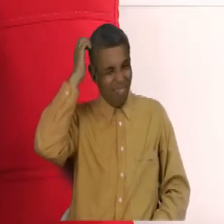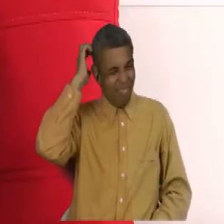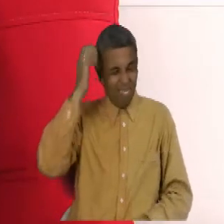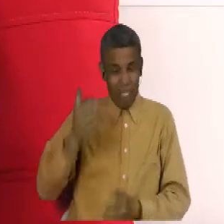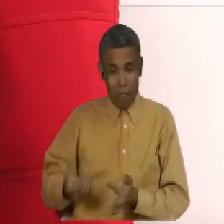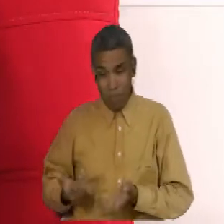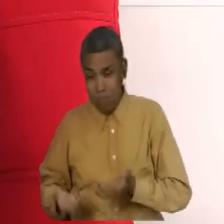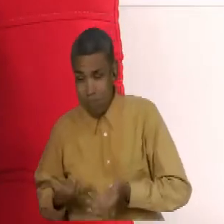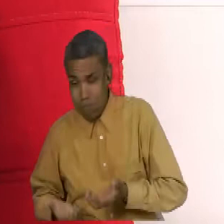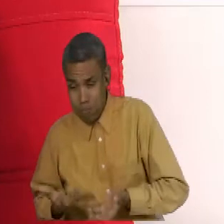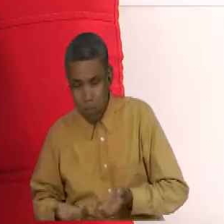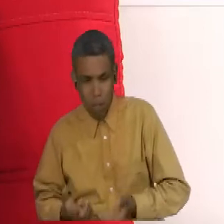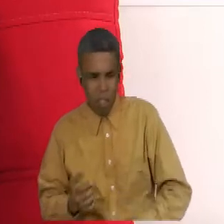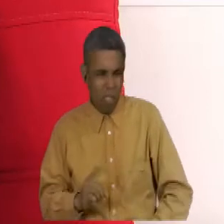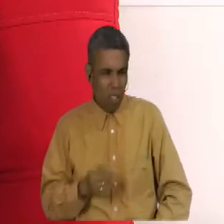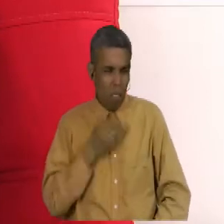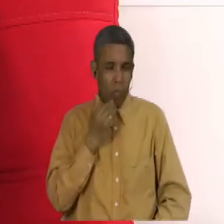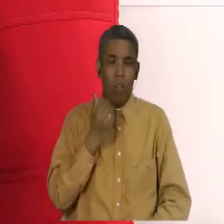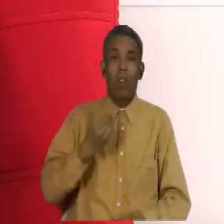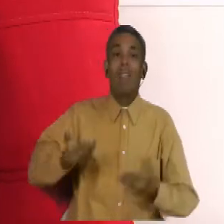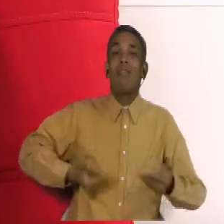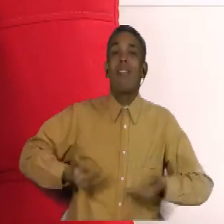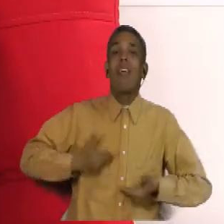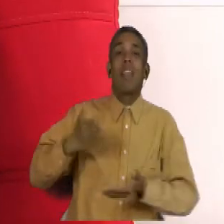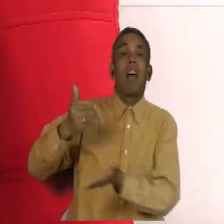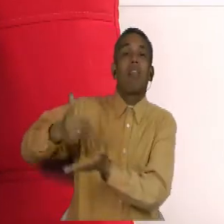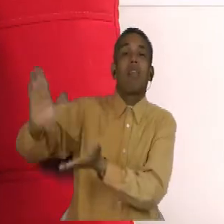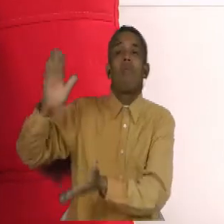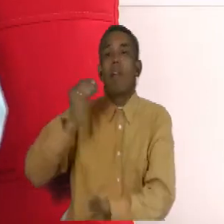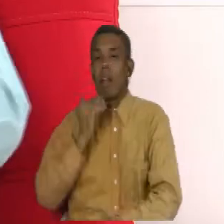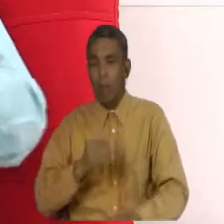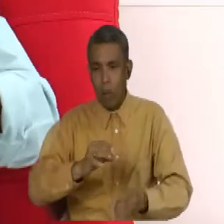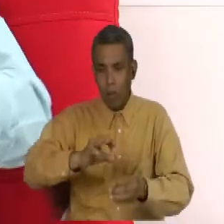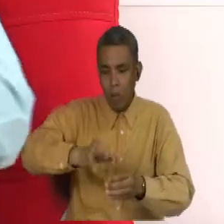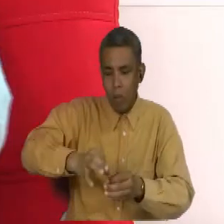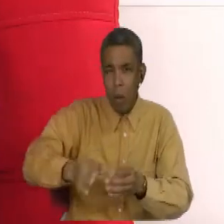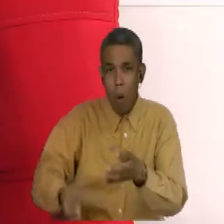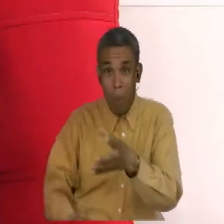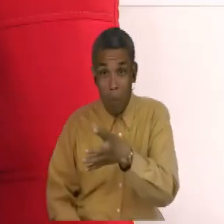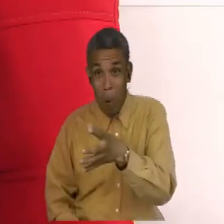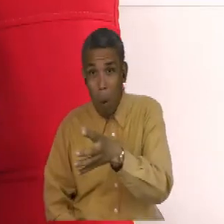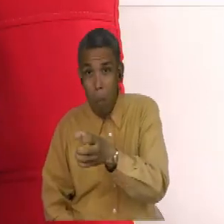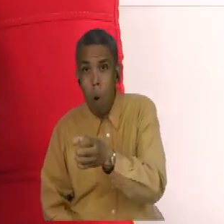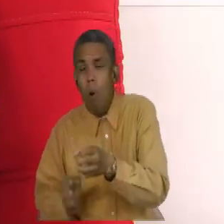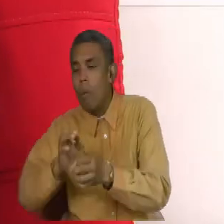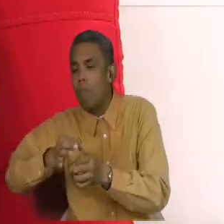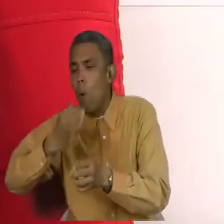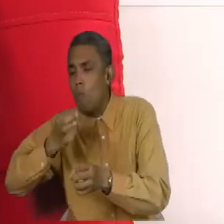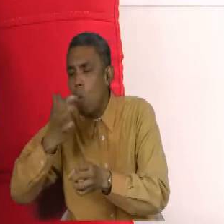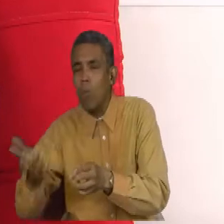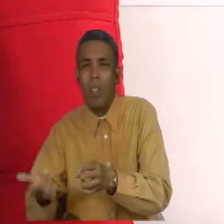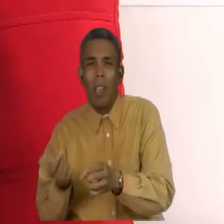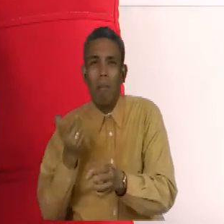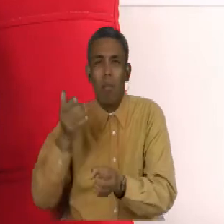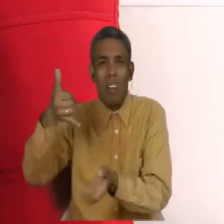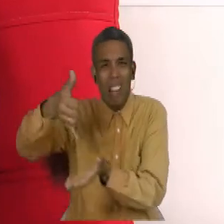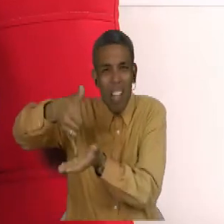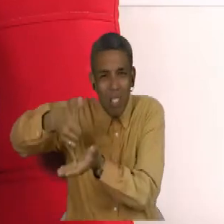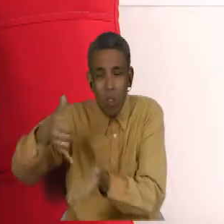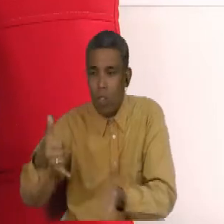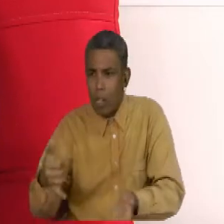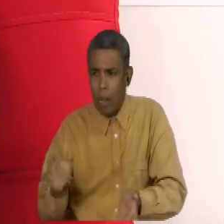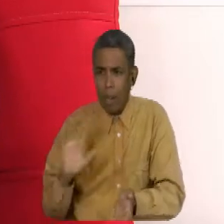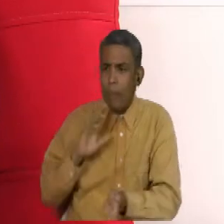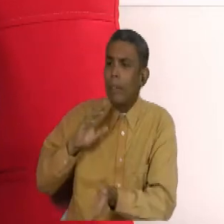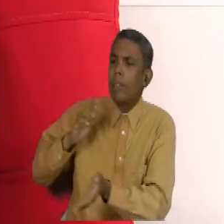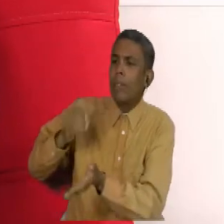entonces lo que vamos a tener es un niño que sí, sacia el hambre, pero va a ponerse más gordito. Más gordito. Entonces, pienso que en esto